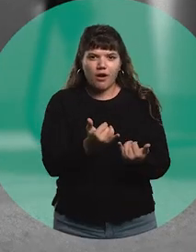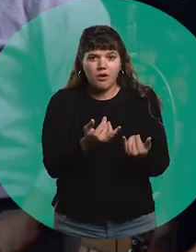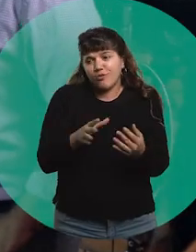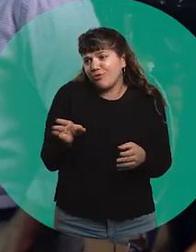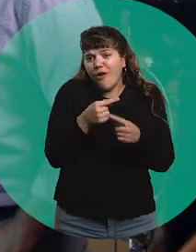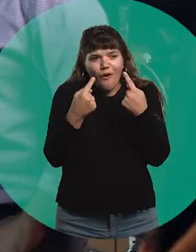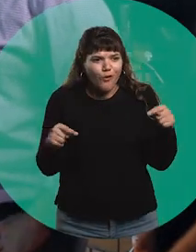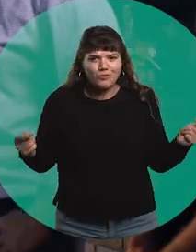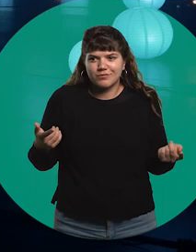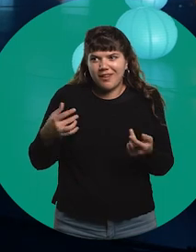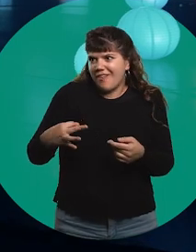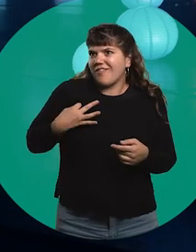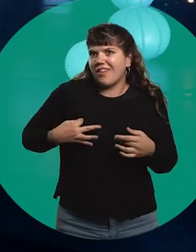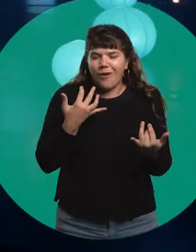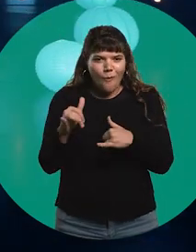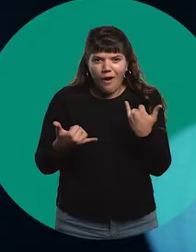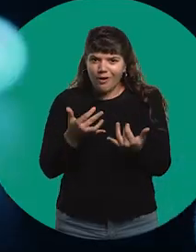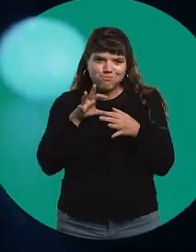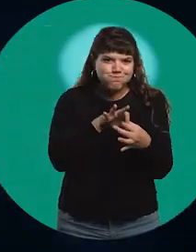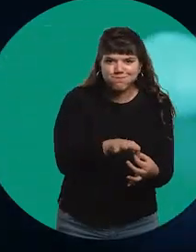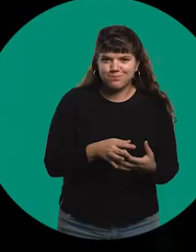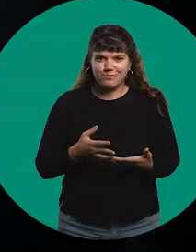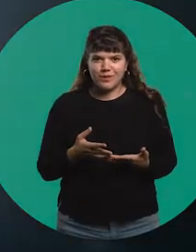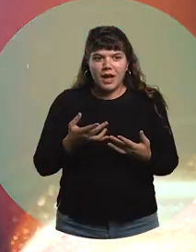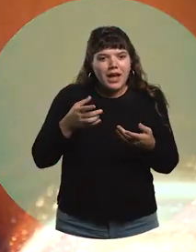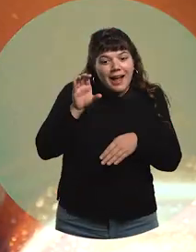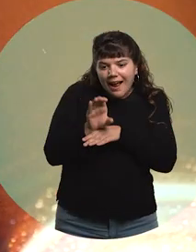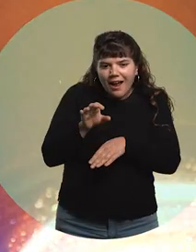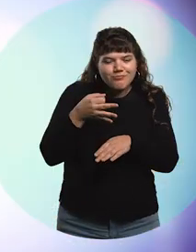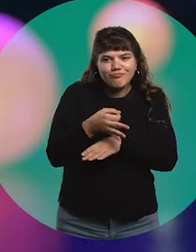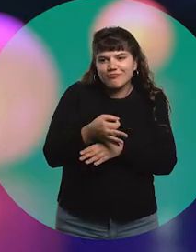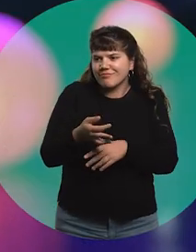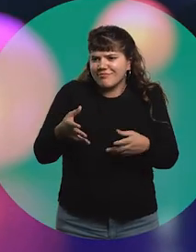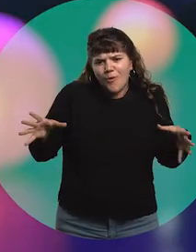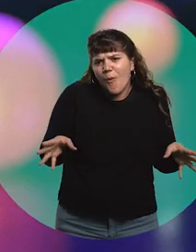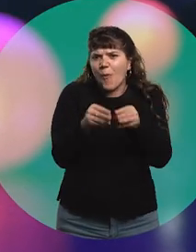juego, la vida es un gran juego, pero una clase tiene todos los condimentos.